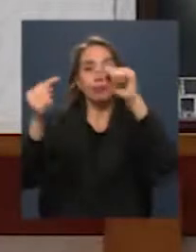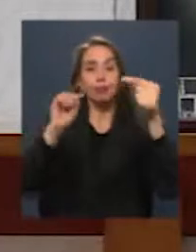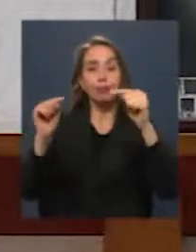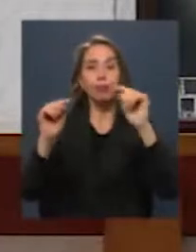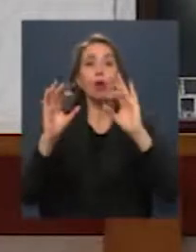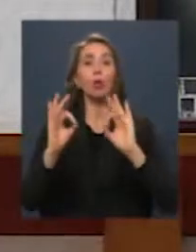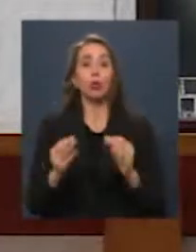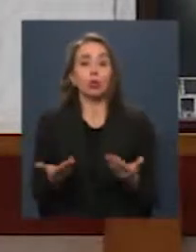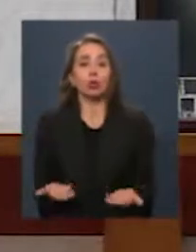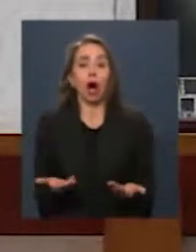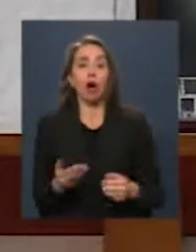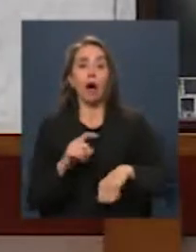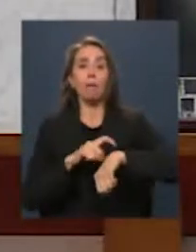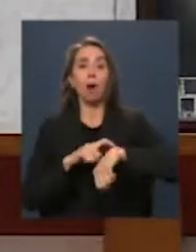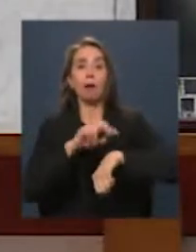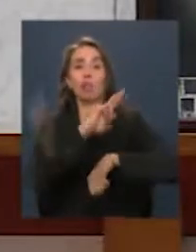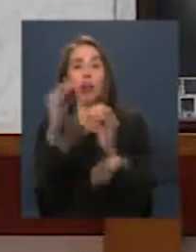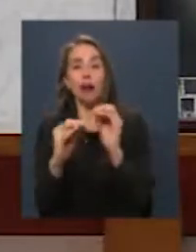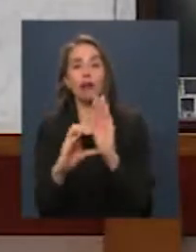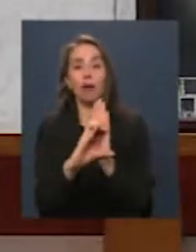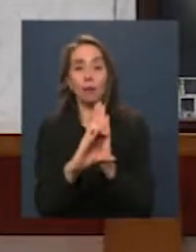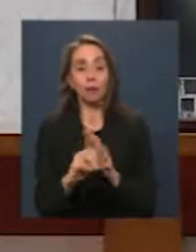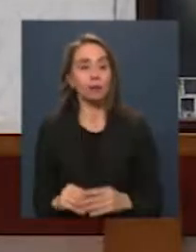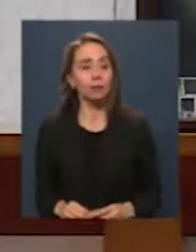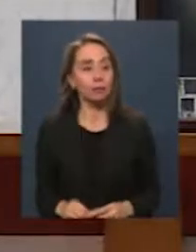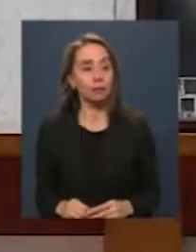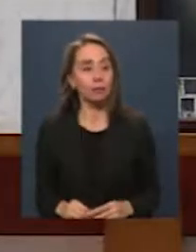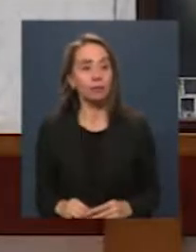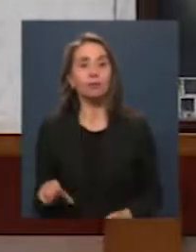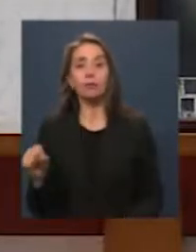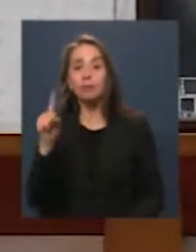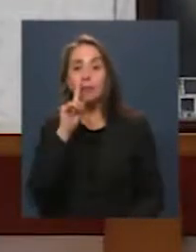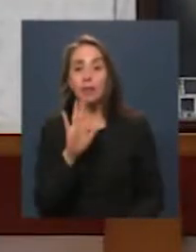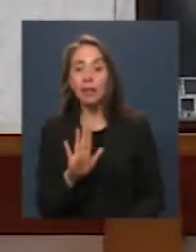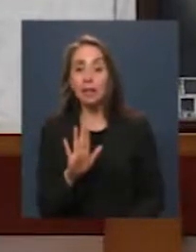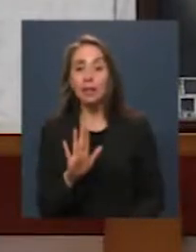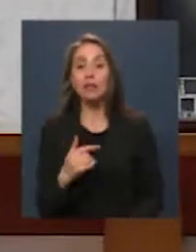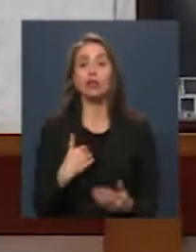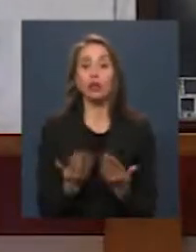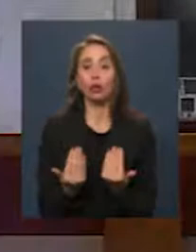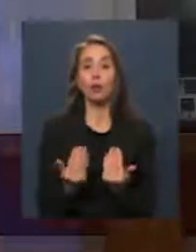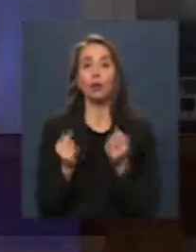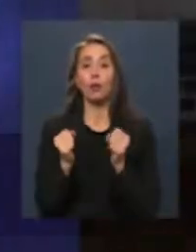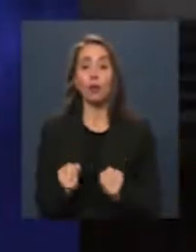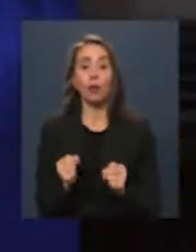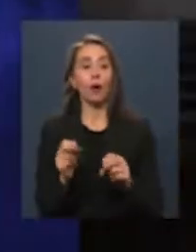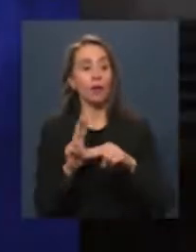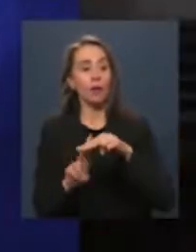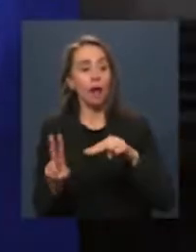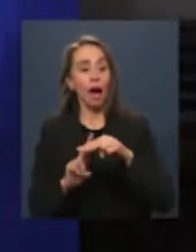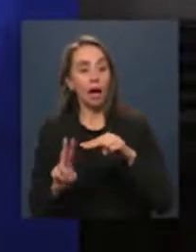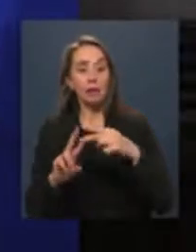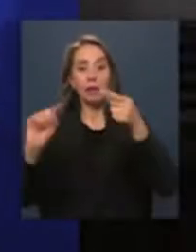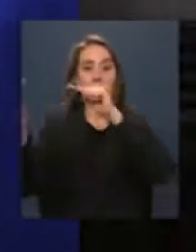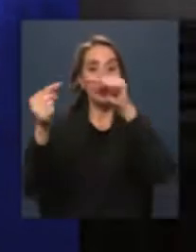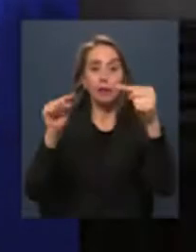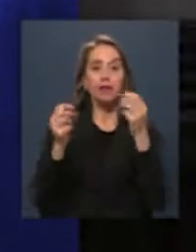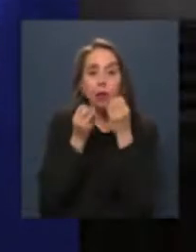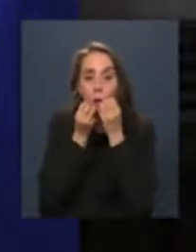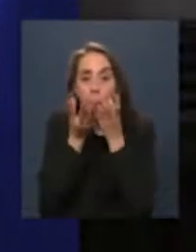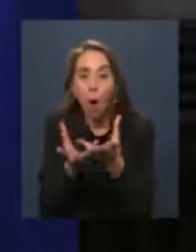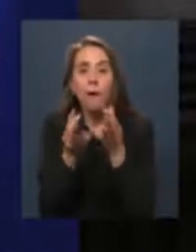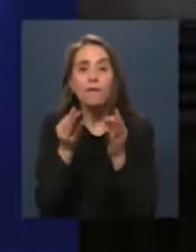momento republicano que involucraba para el país. Es así como espero que se pueda llevar a cabo una deliberación franca,